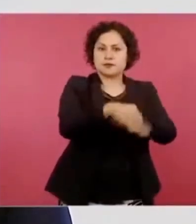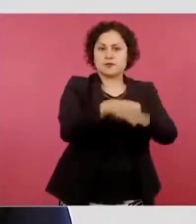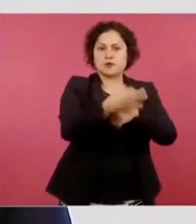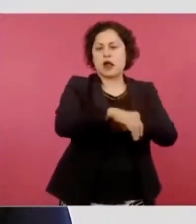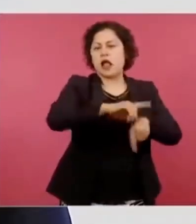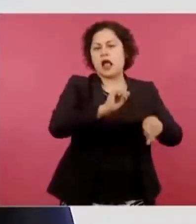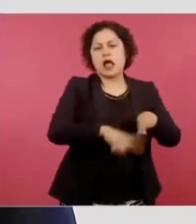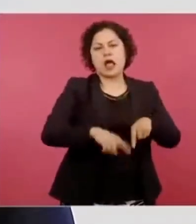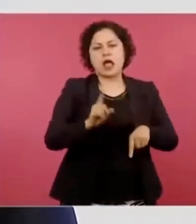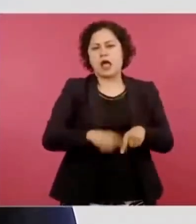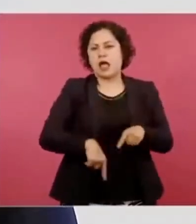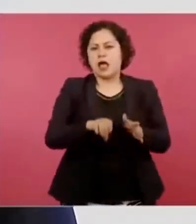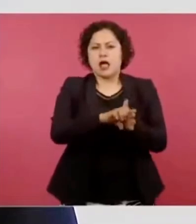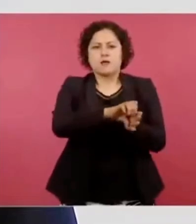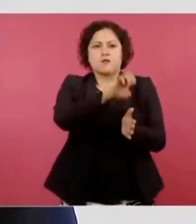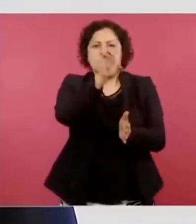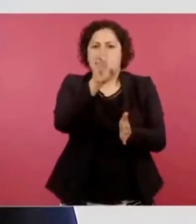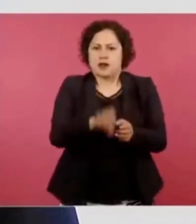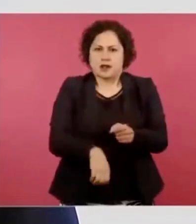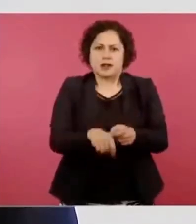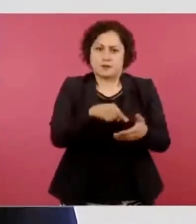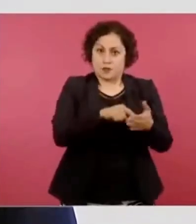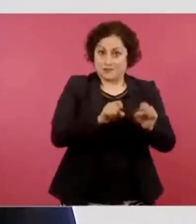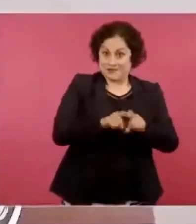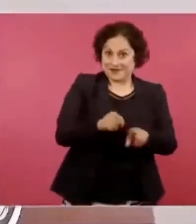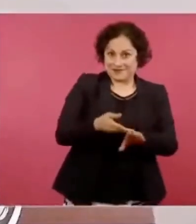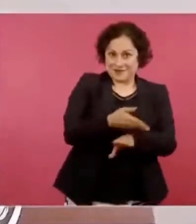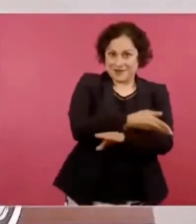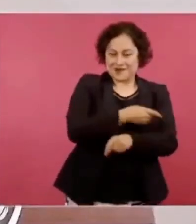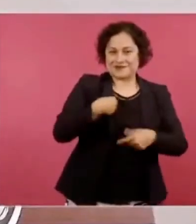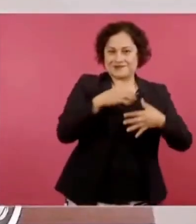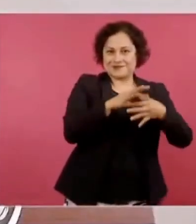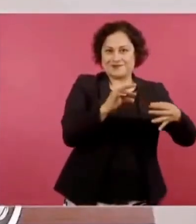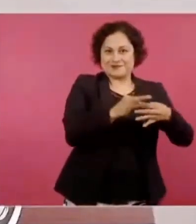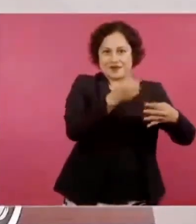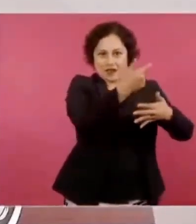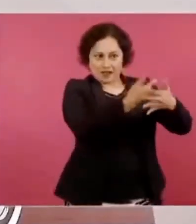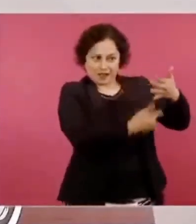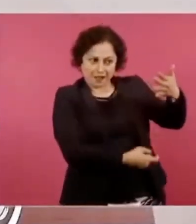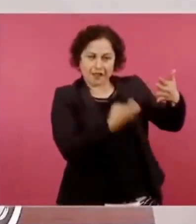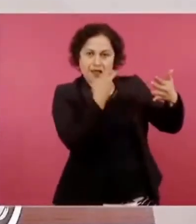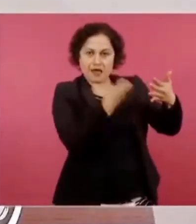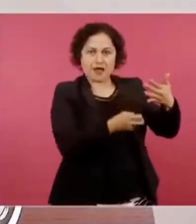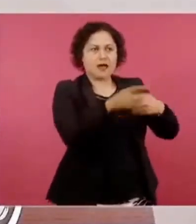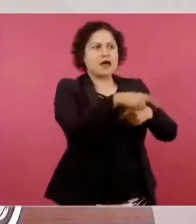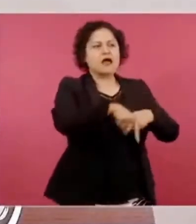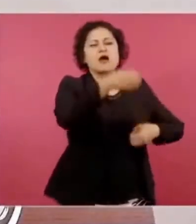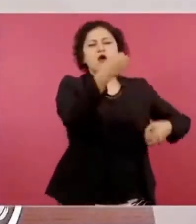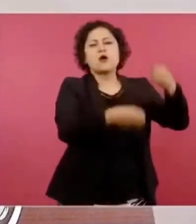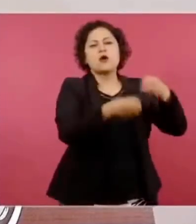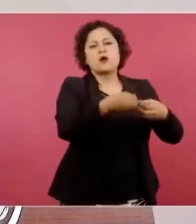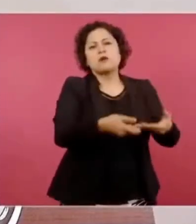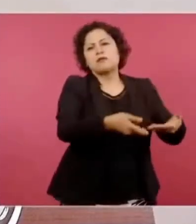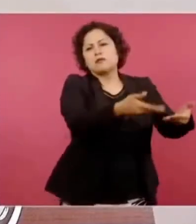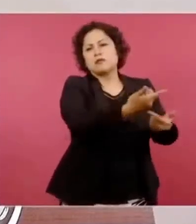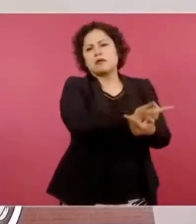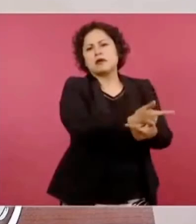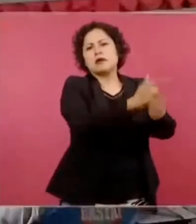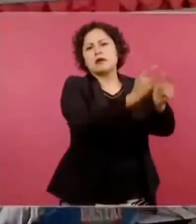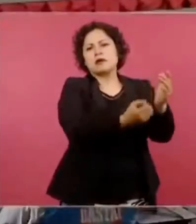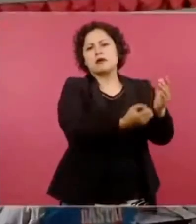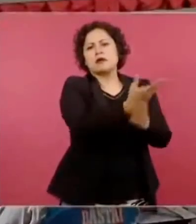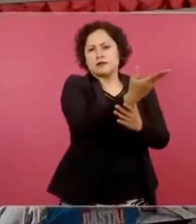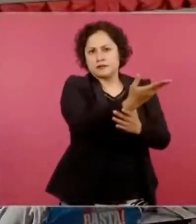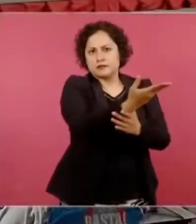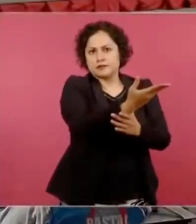por delitos que ameritan prisión preventiva oficiosa. Eso en cumplimiento de la sentencia de la